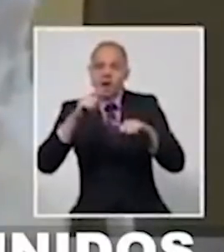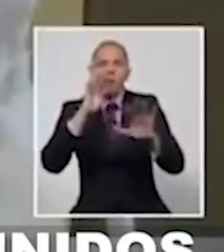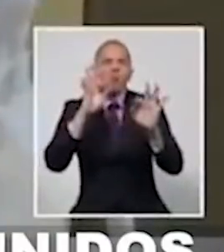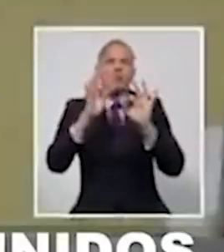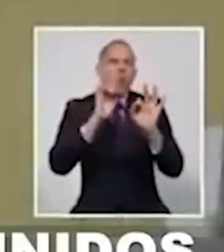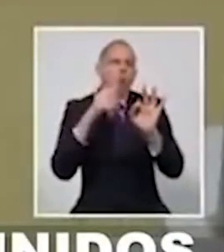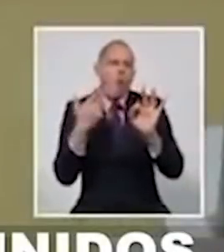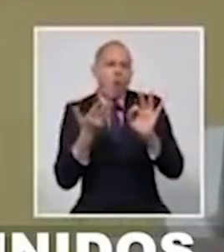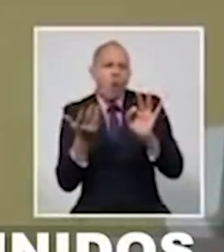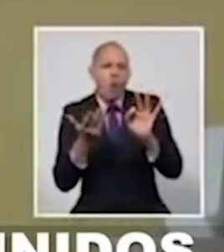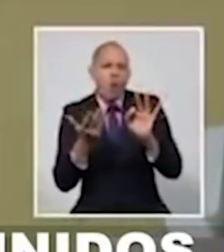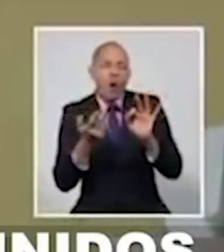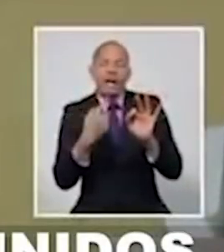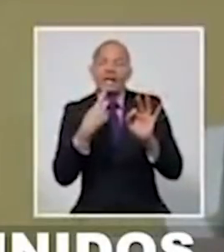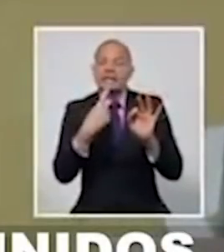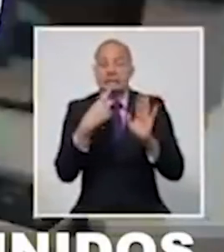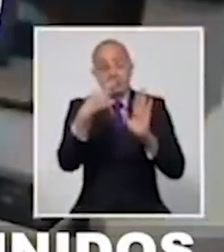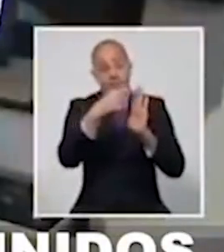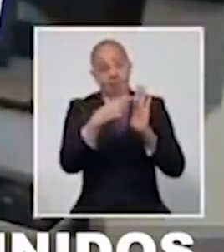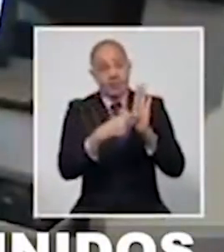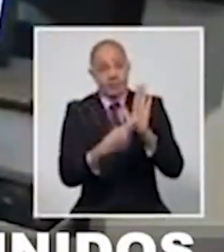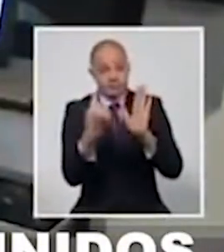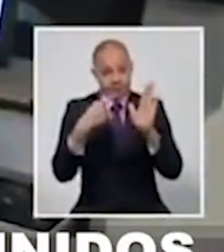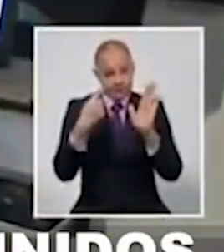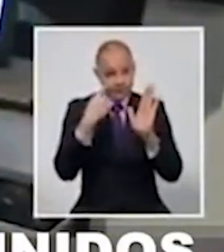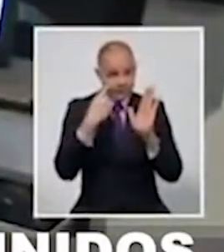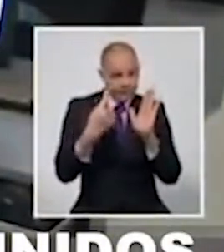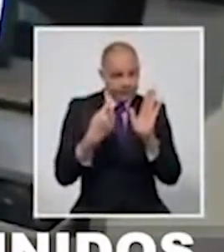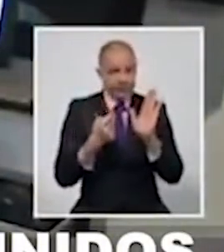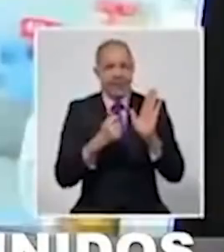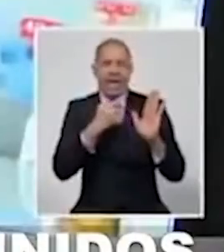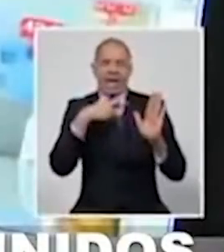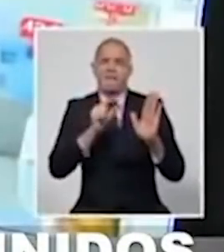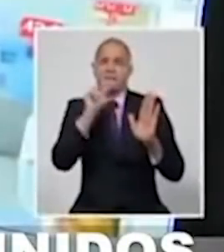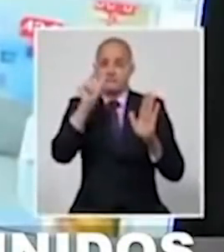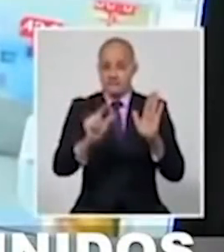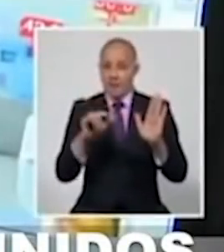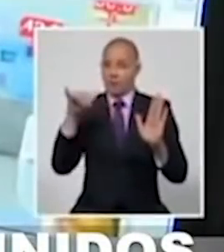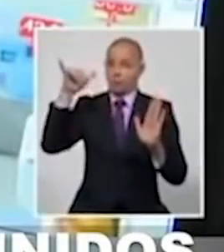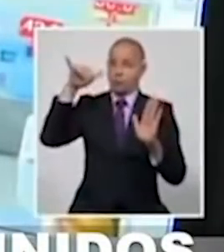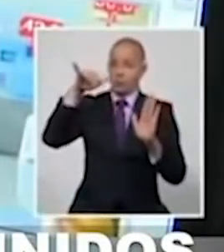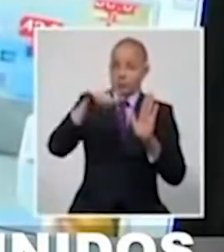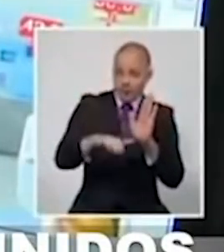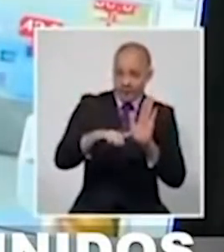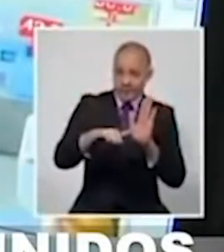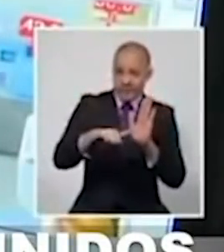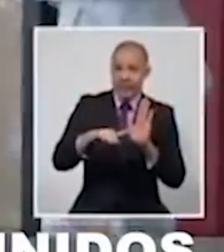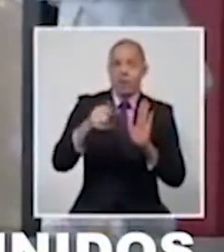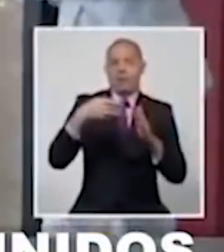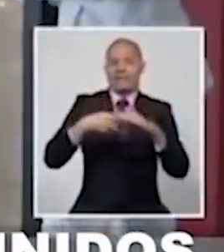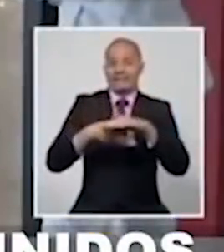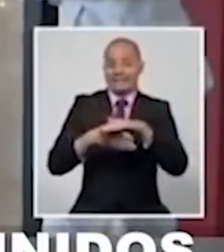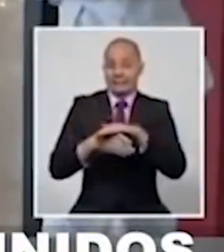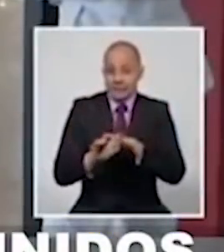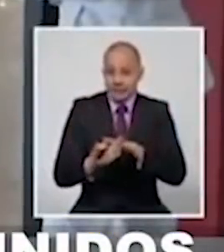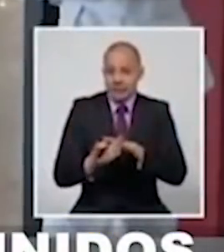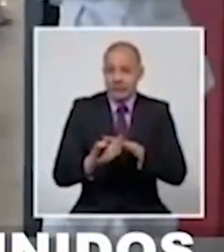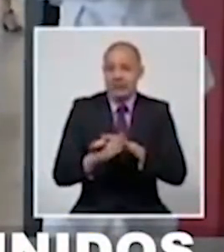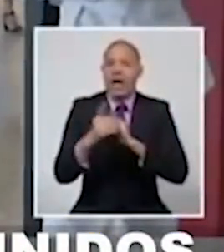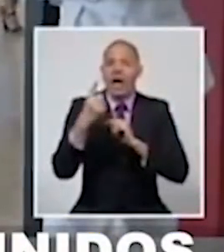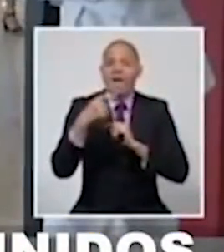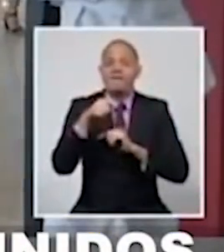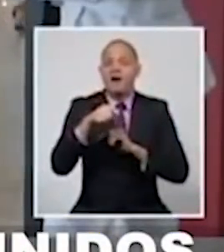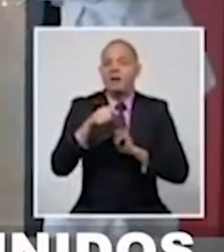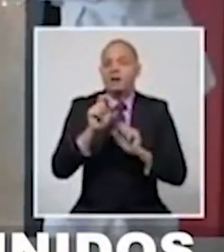refiero, por supuesto, al destino Nicaragua, según la información que